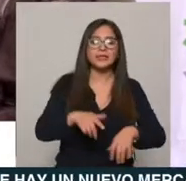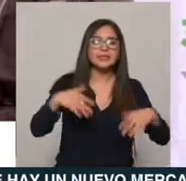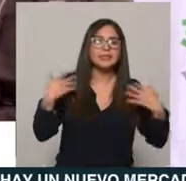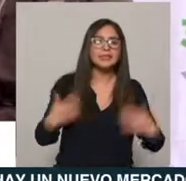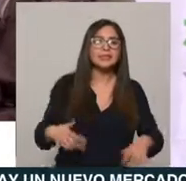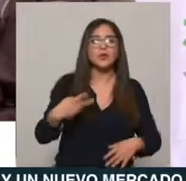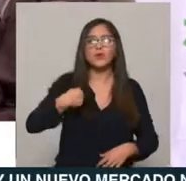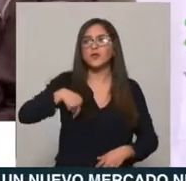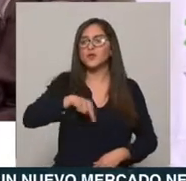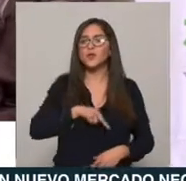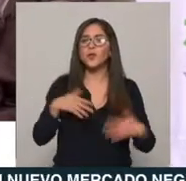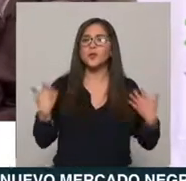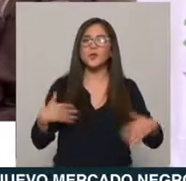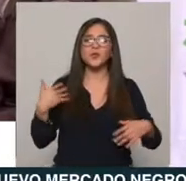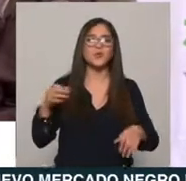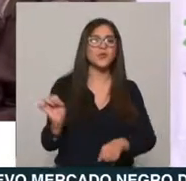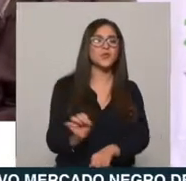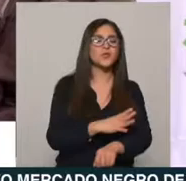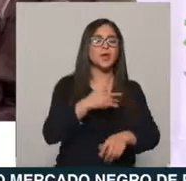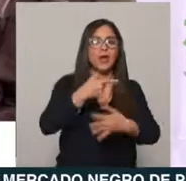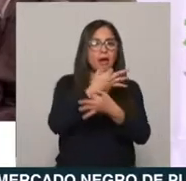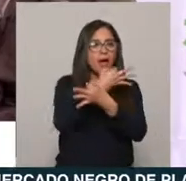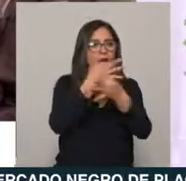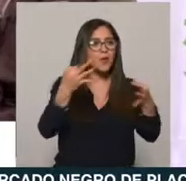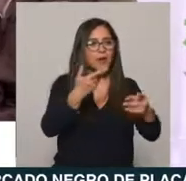que ya nos había dicho la directora del metro,